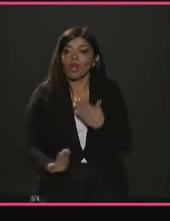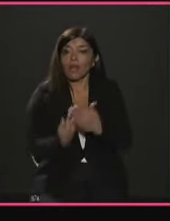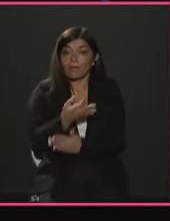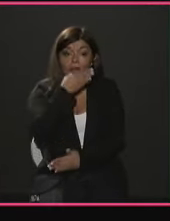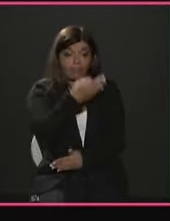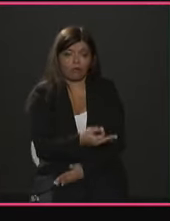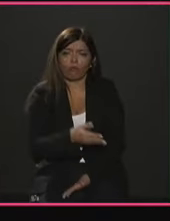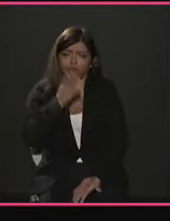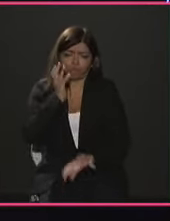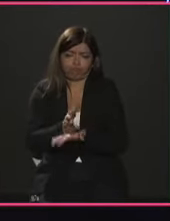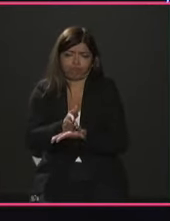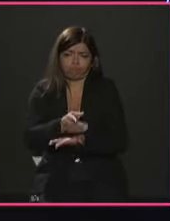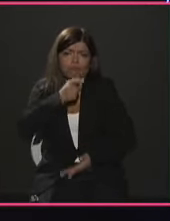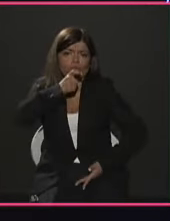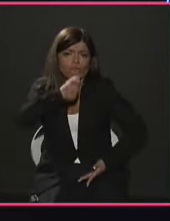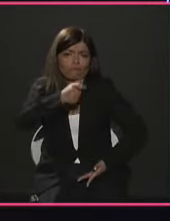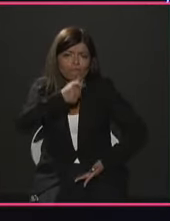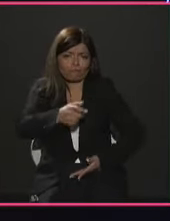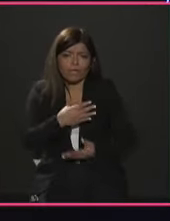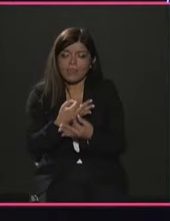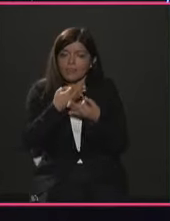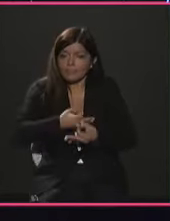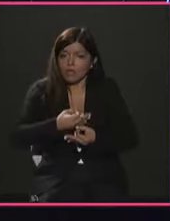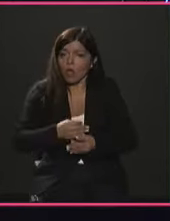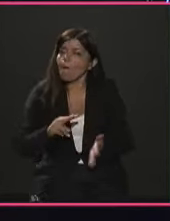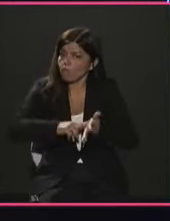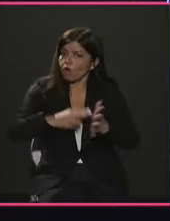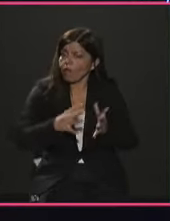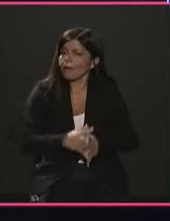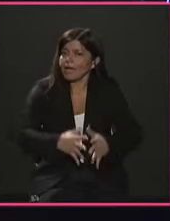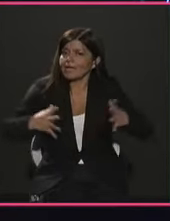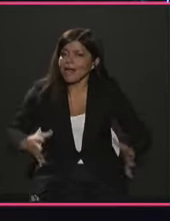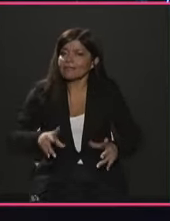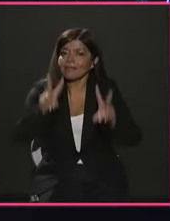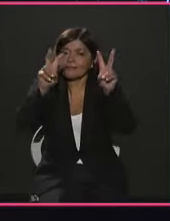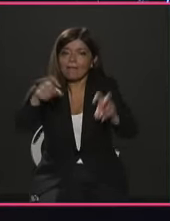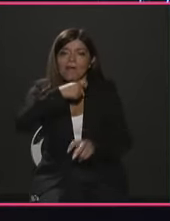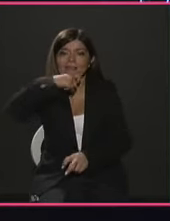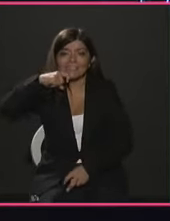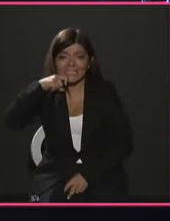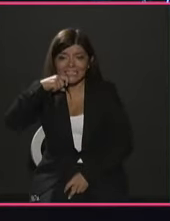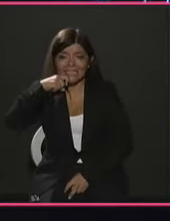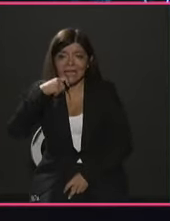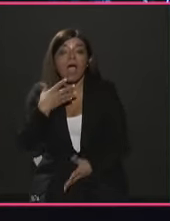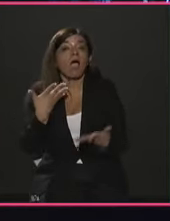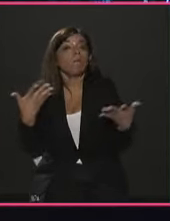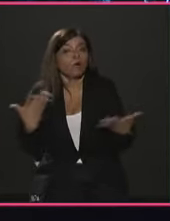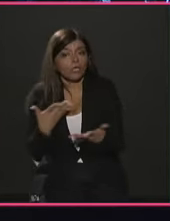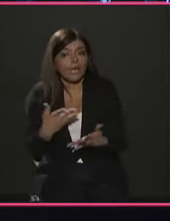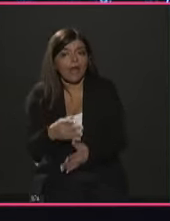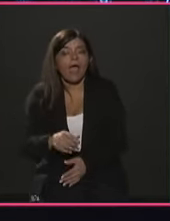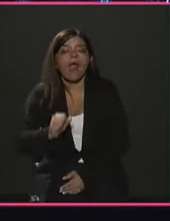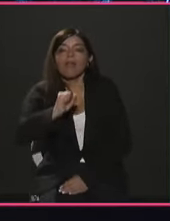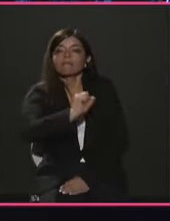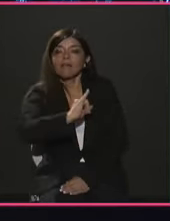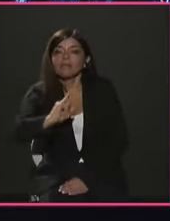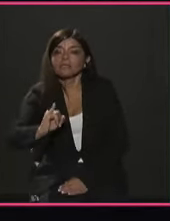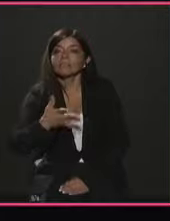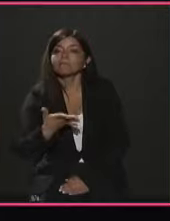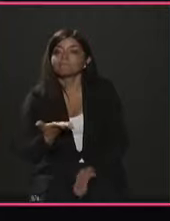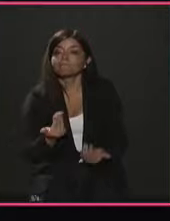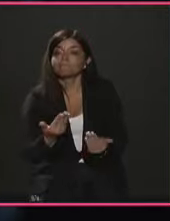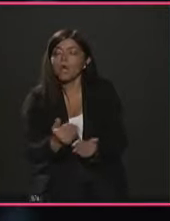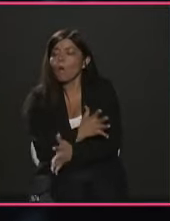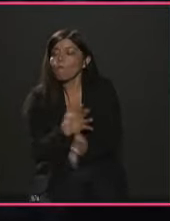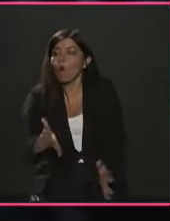habló de esto el problema creciente de de la sequía porque la Inteligencia artificial requiere